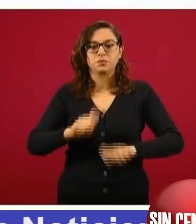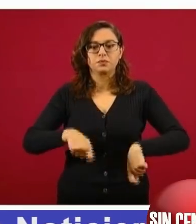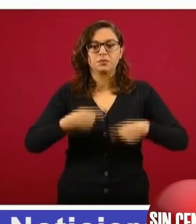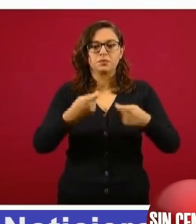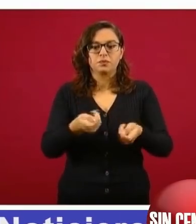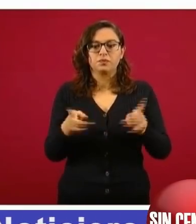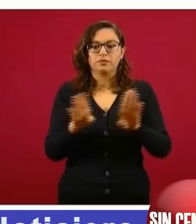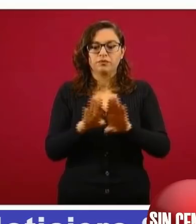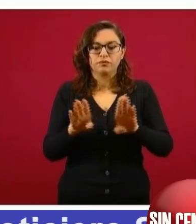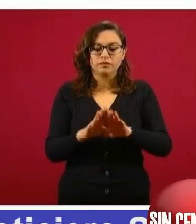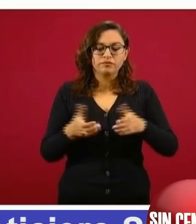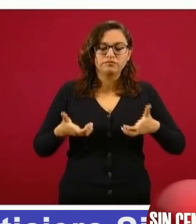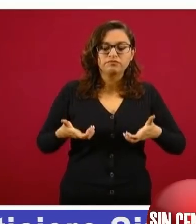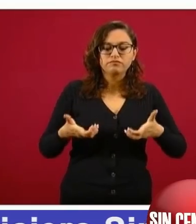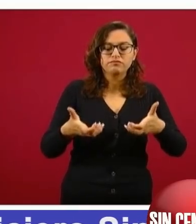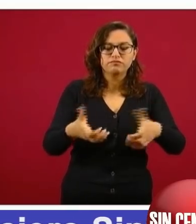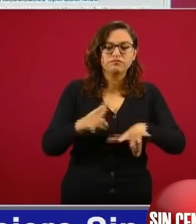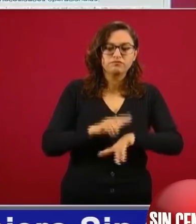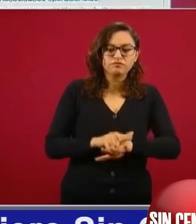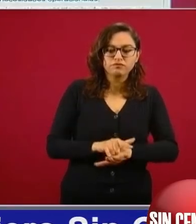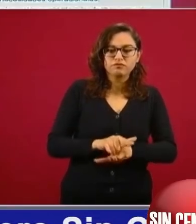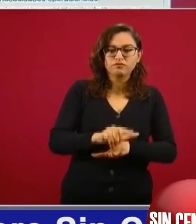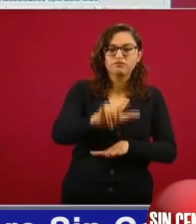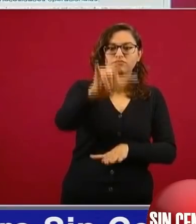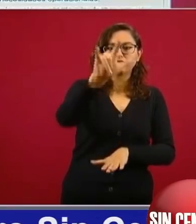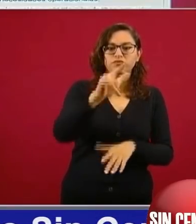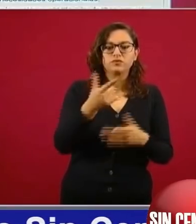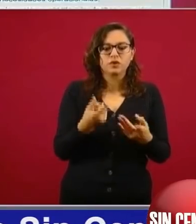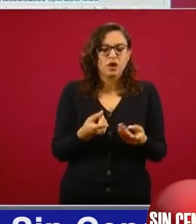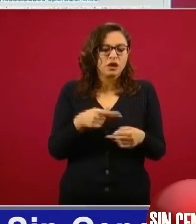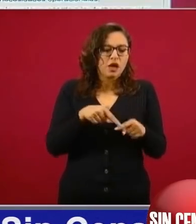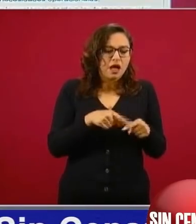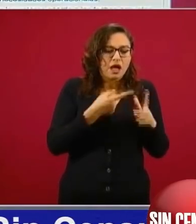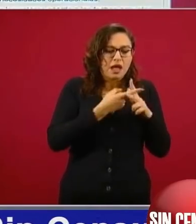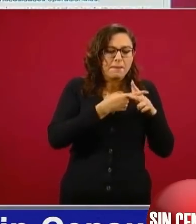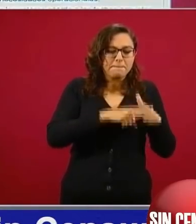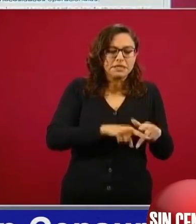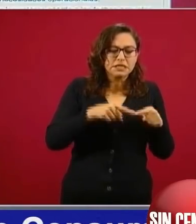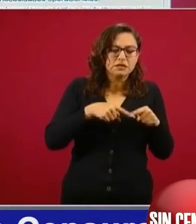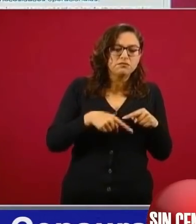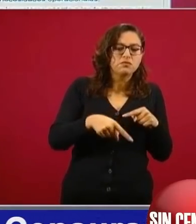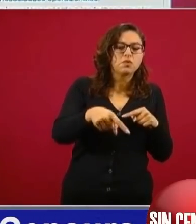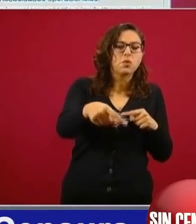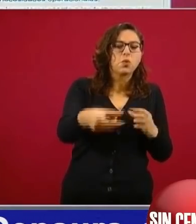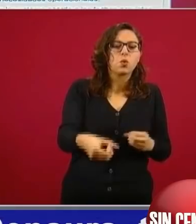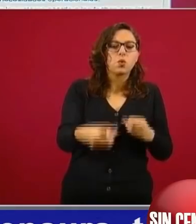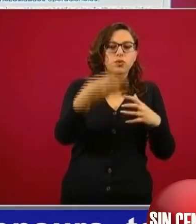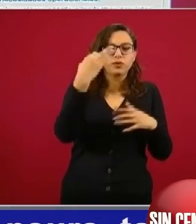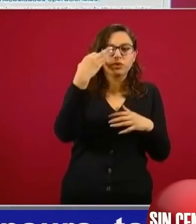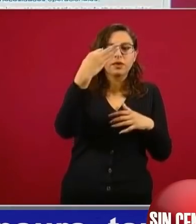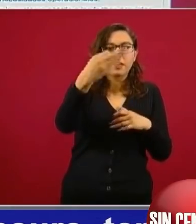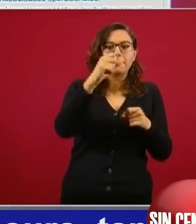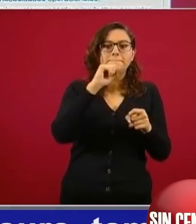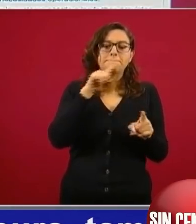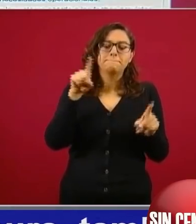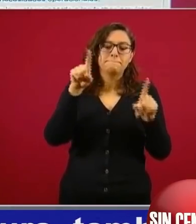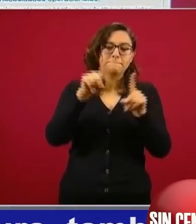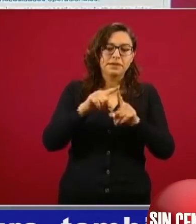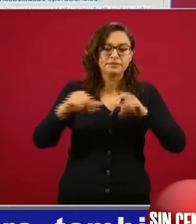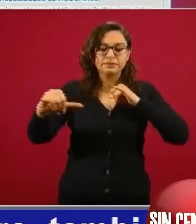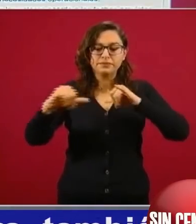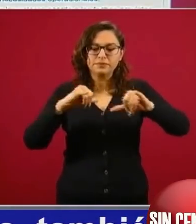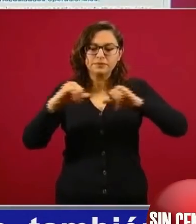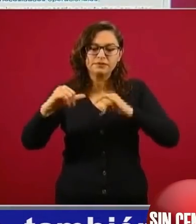las pistas, en dónde debieran empezar, qué longitud debieran de tener las pistas, cuáles eran las coordenadas geográficas